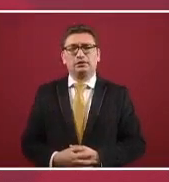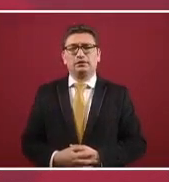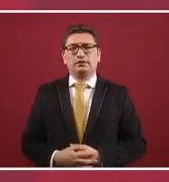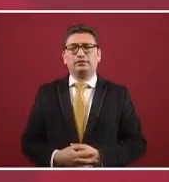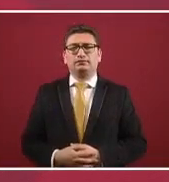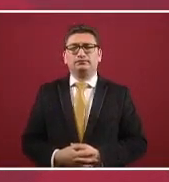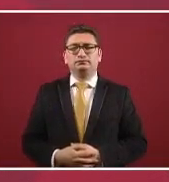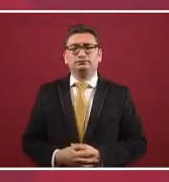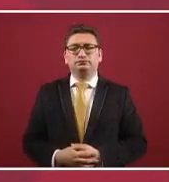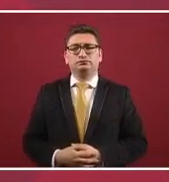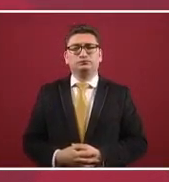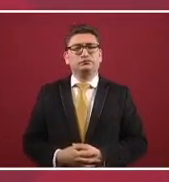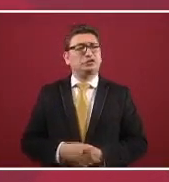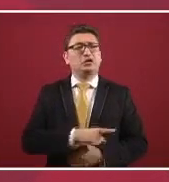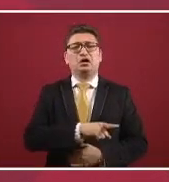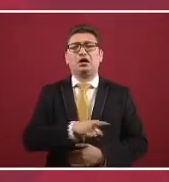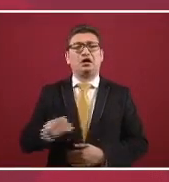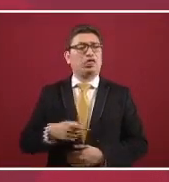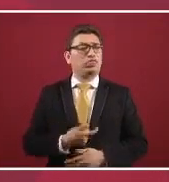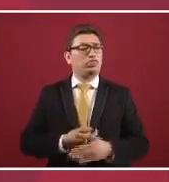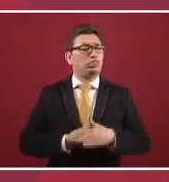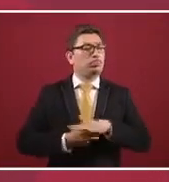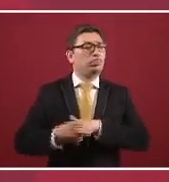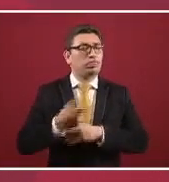son chayoteros,